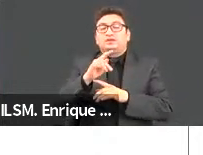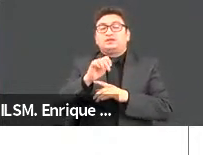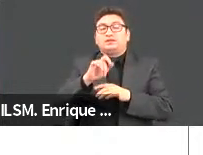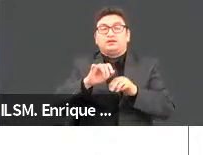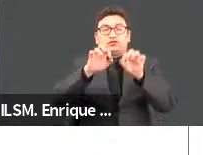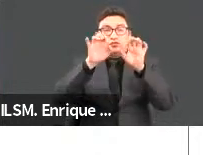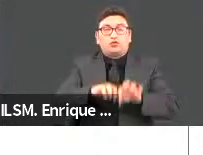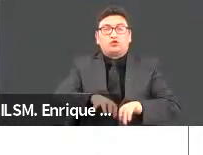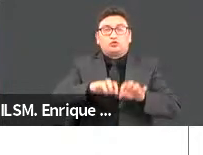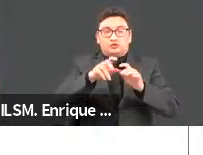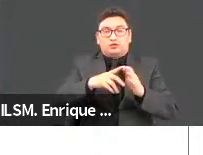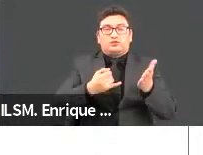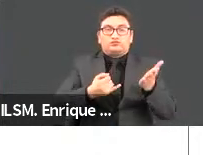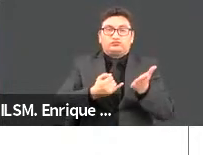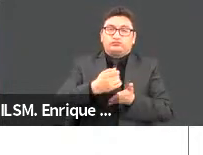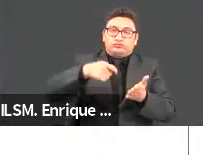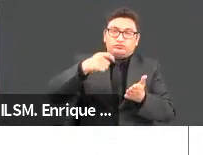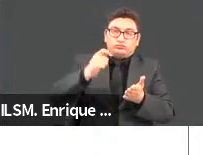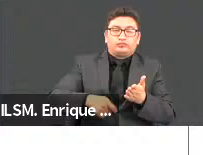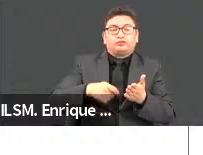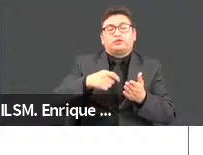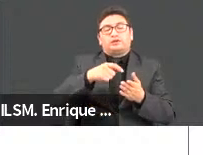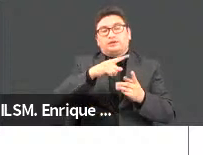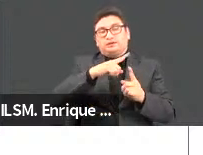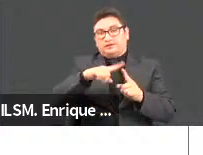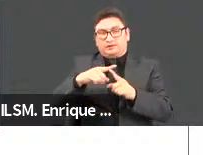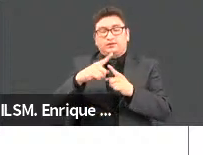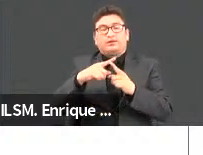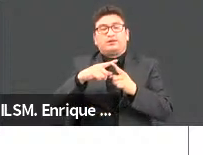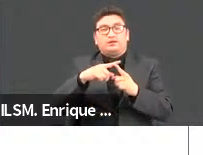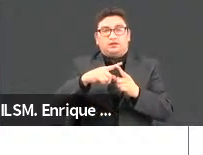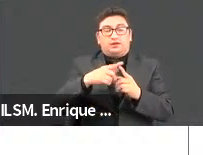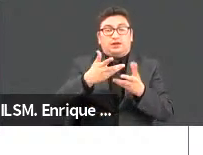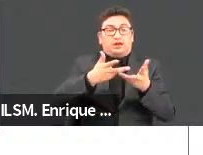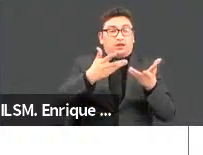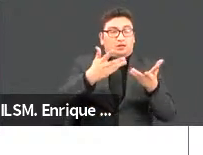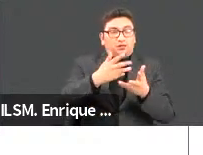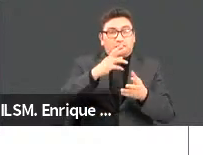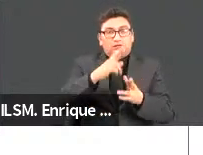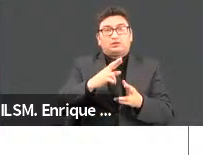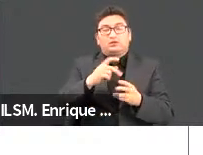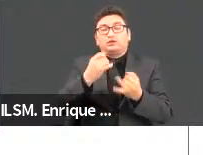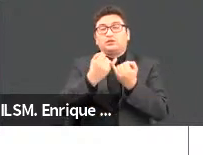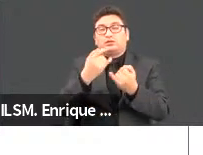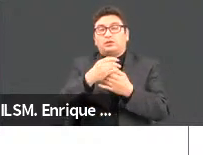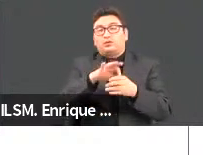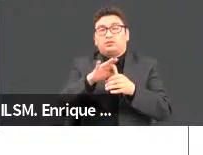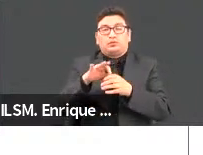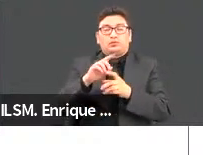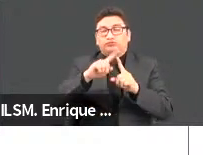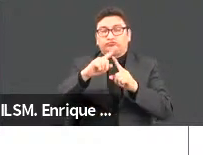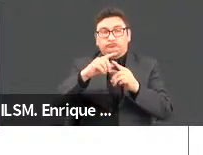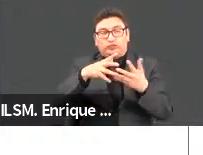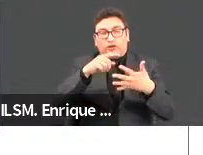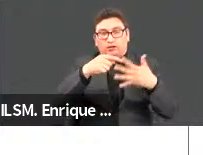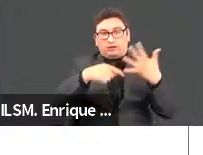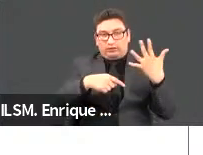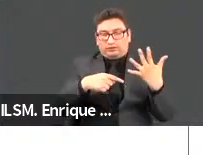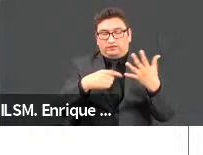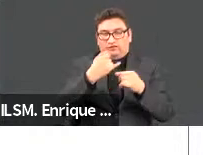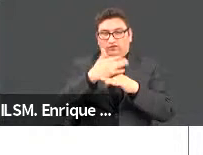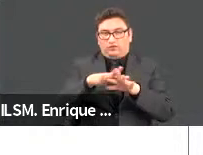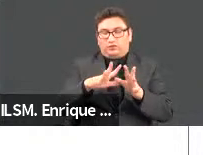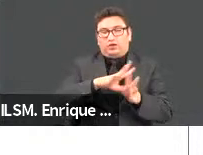tesis jurisprudenciales y aisladas, ejecutorias y votos, ¿correcto? Entonces,